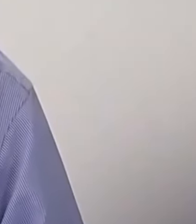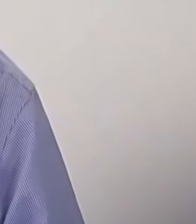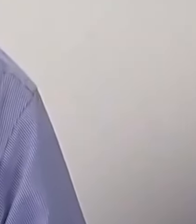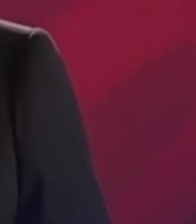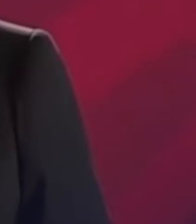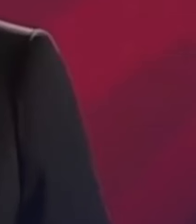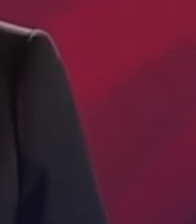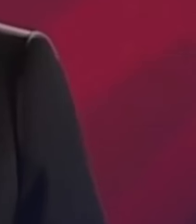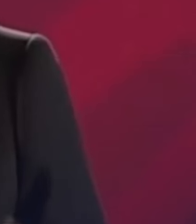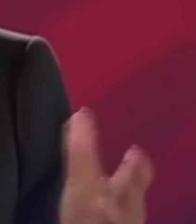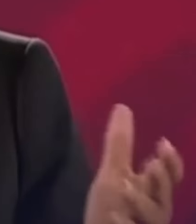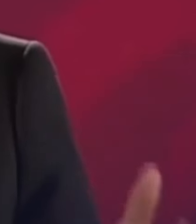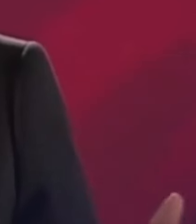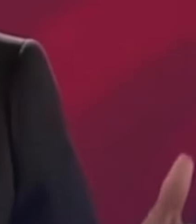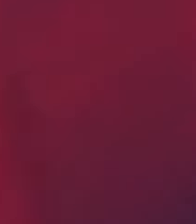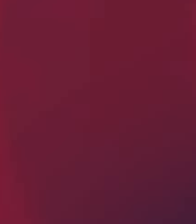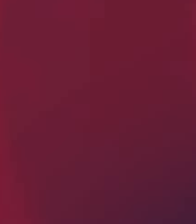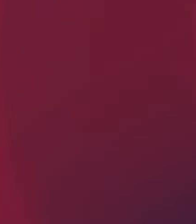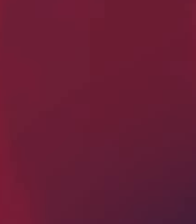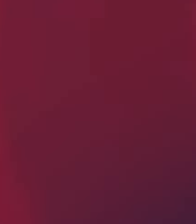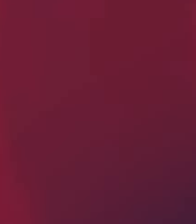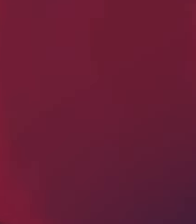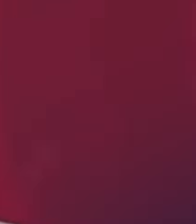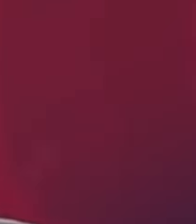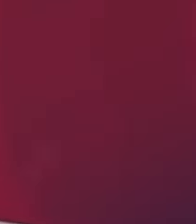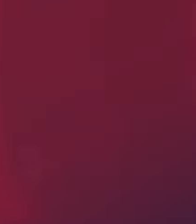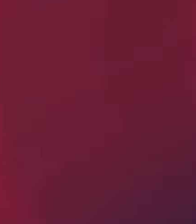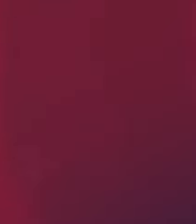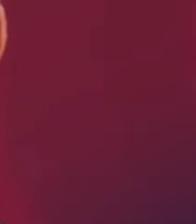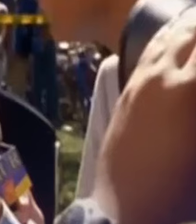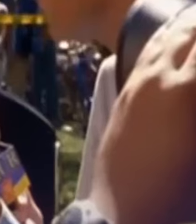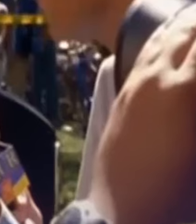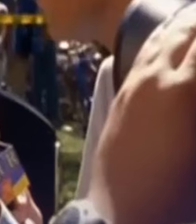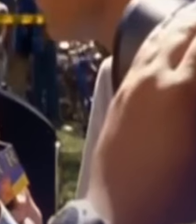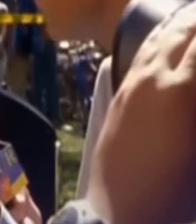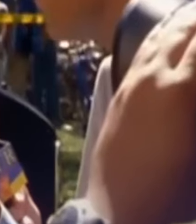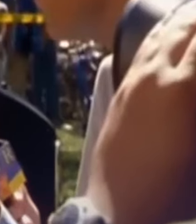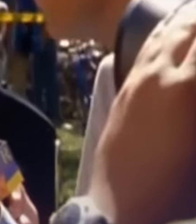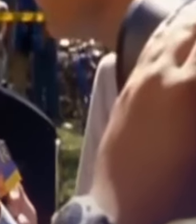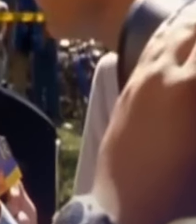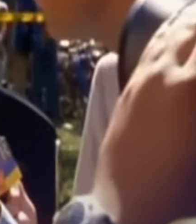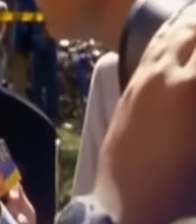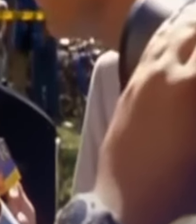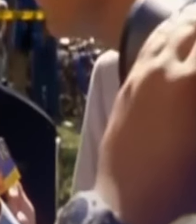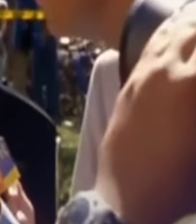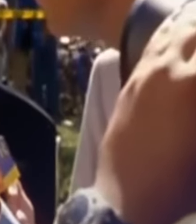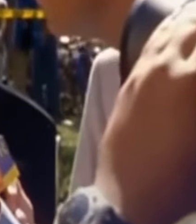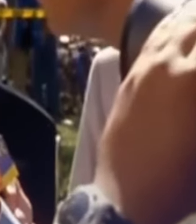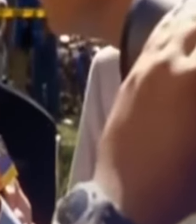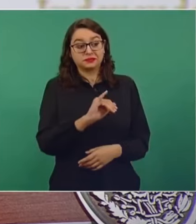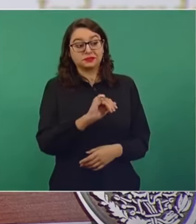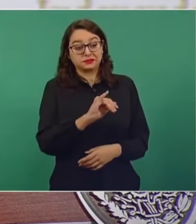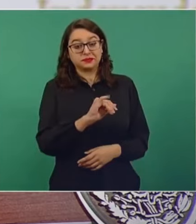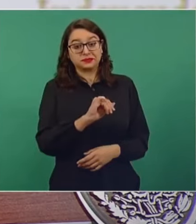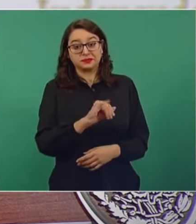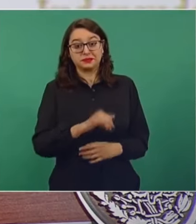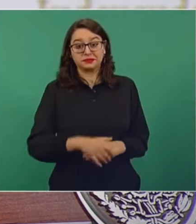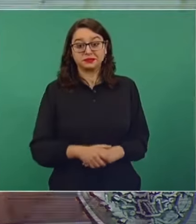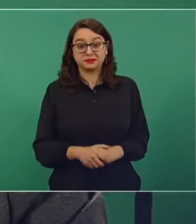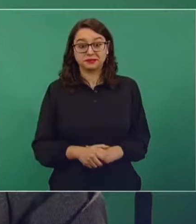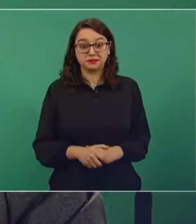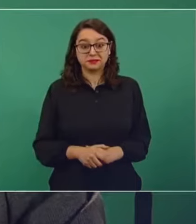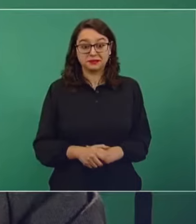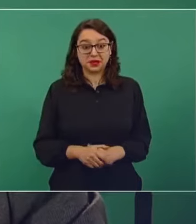¡Fuchi! Ríndanse, los tenemos rodeados. ¡Corre, perra, corre!